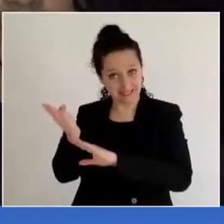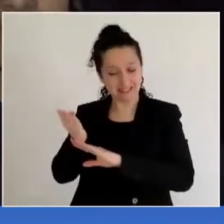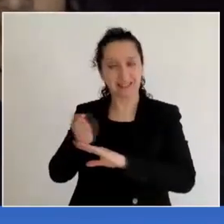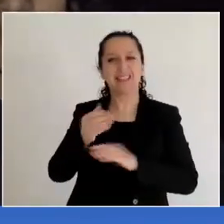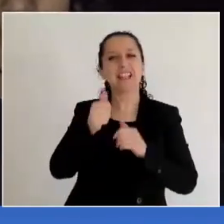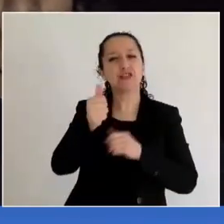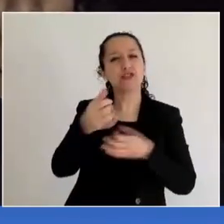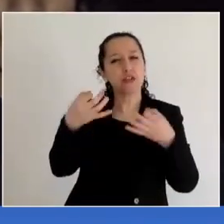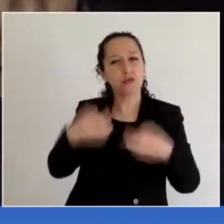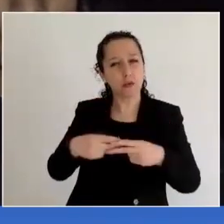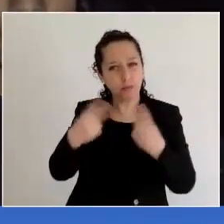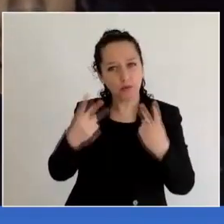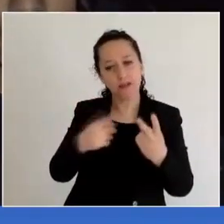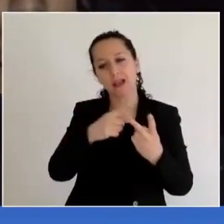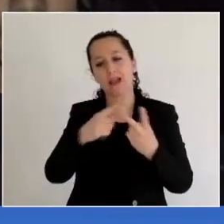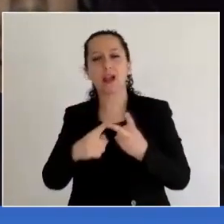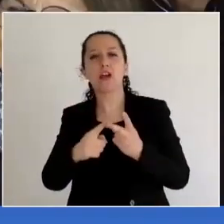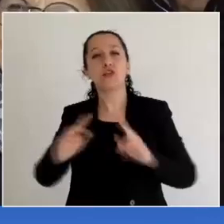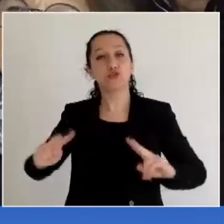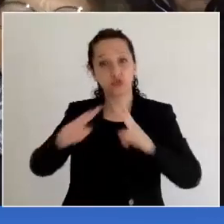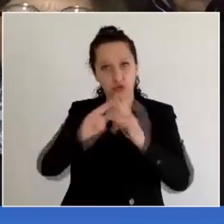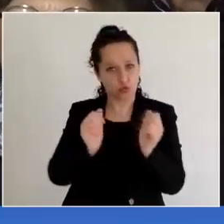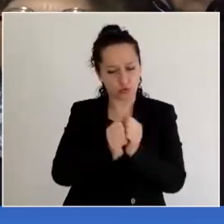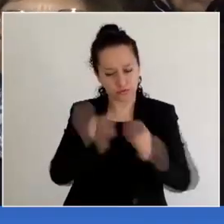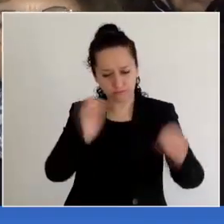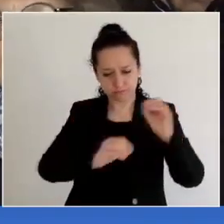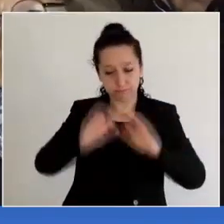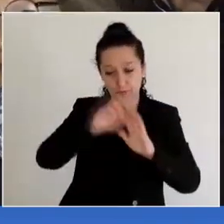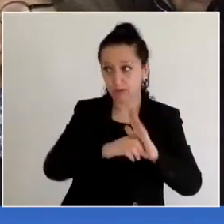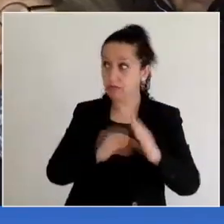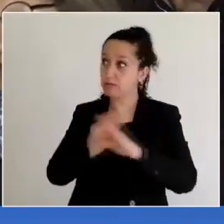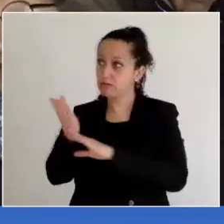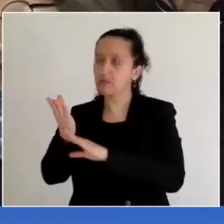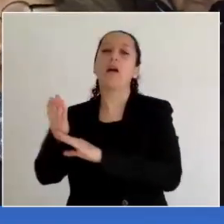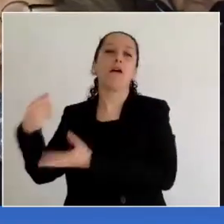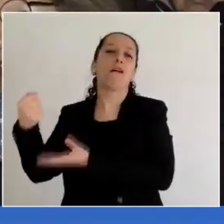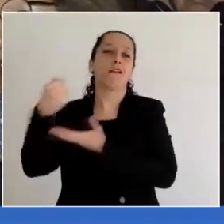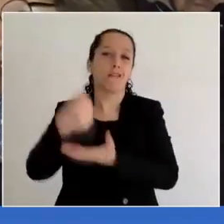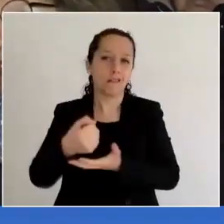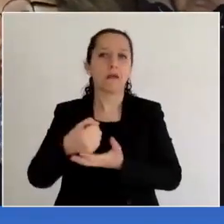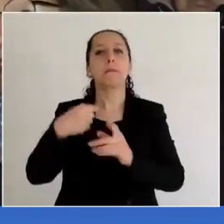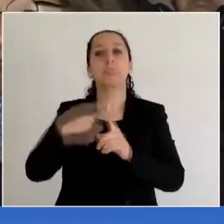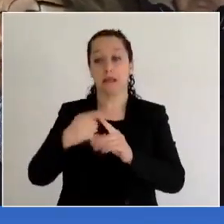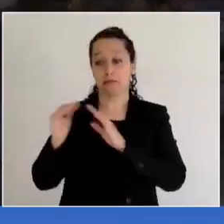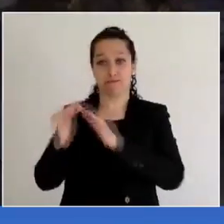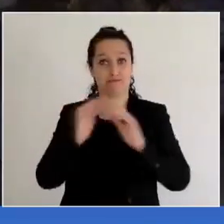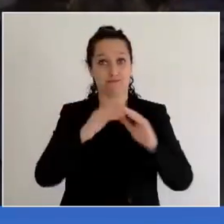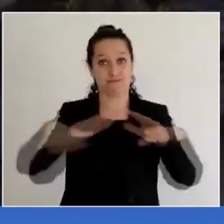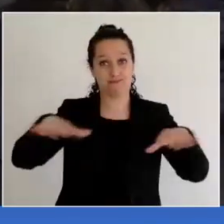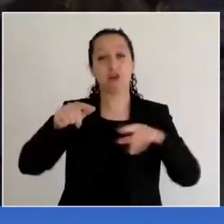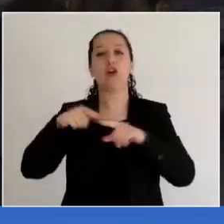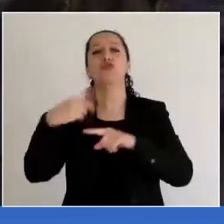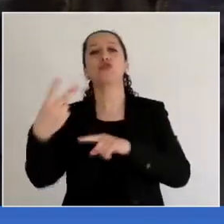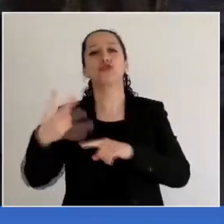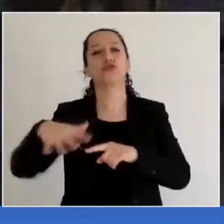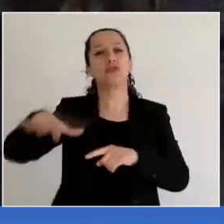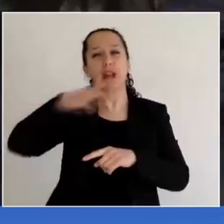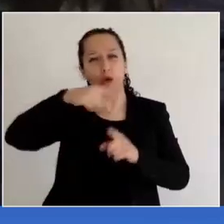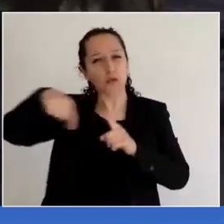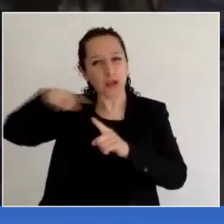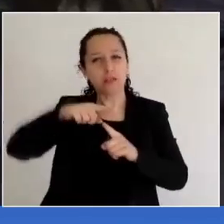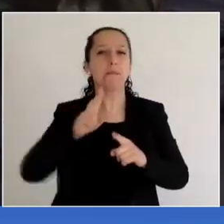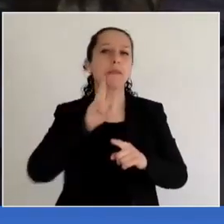Seguridad Pública y la Subdirección de Construcciones, beneficiando también a otros 4 barrios, entre ellos Lorenzo Arenas, Pedro de